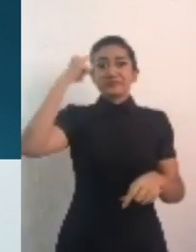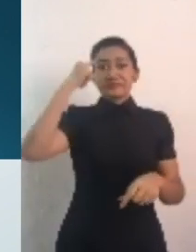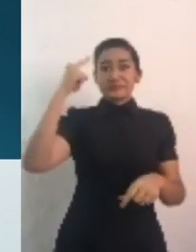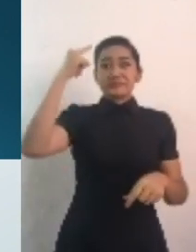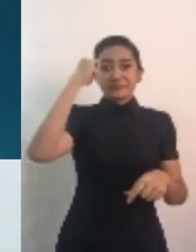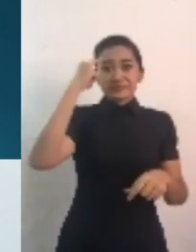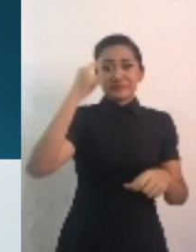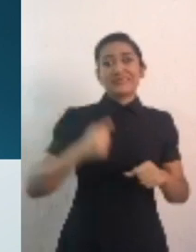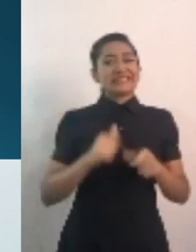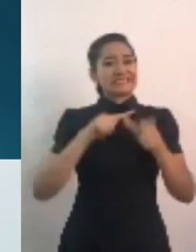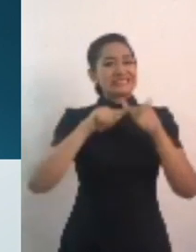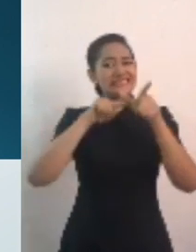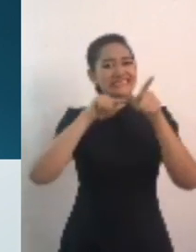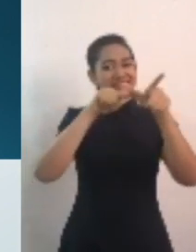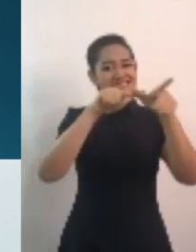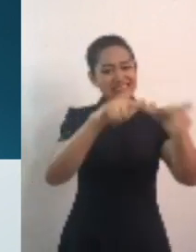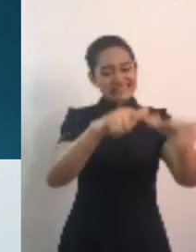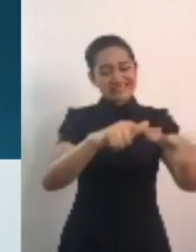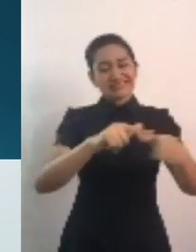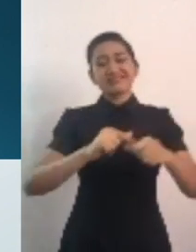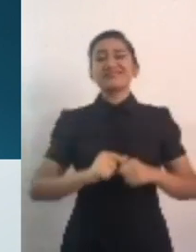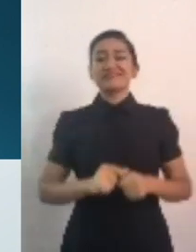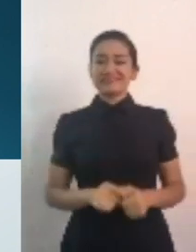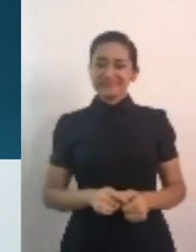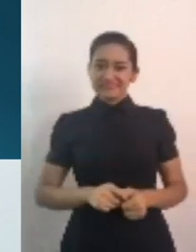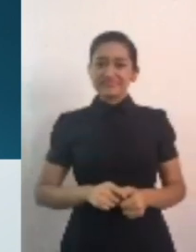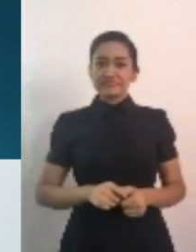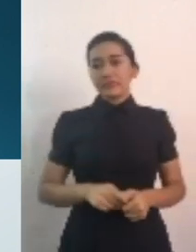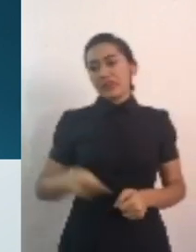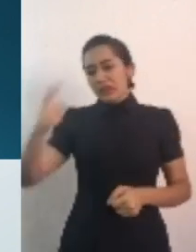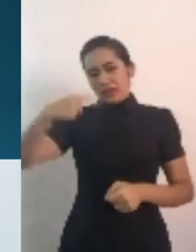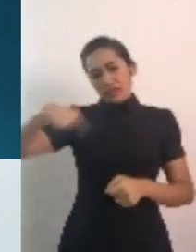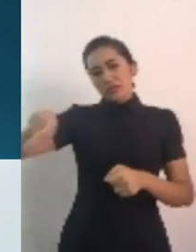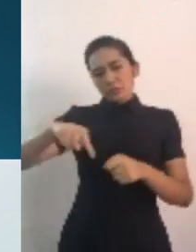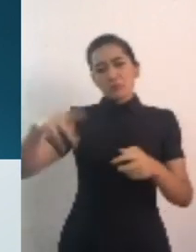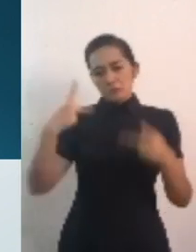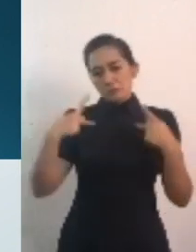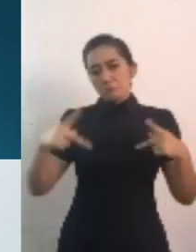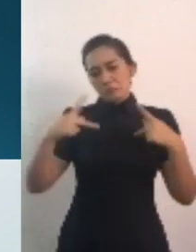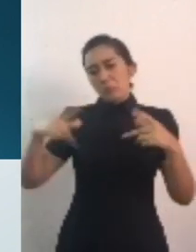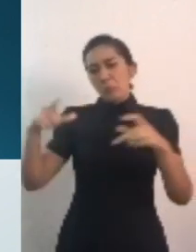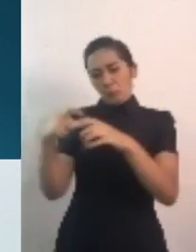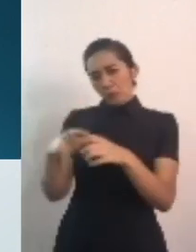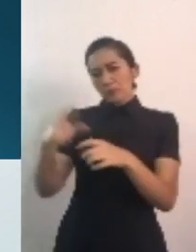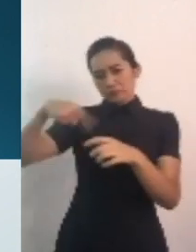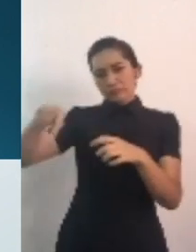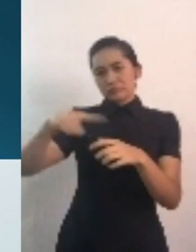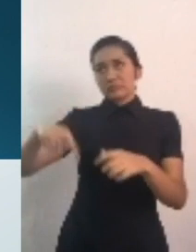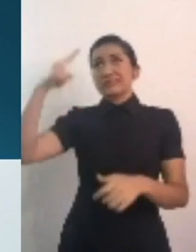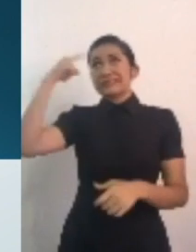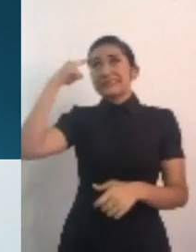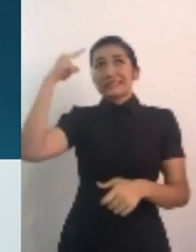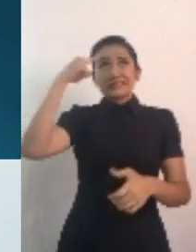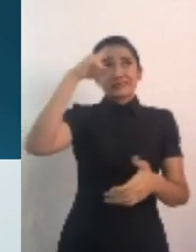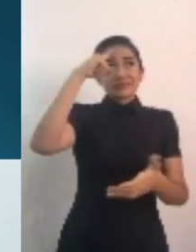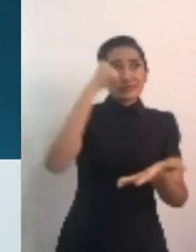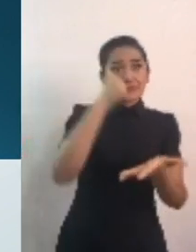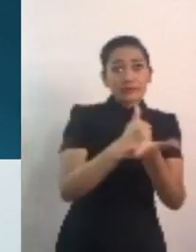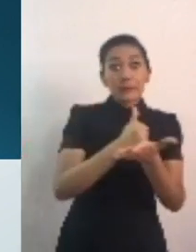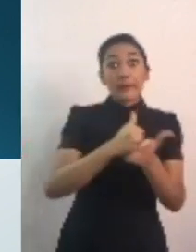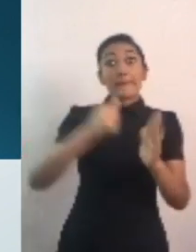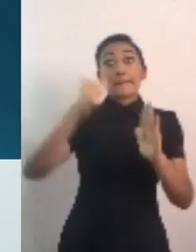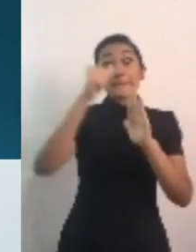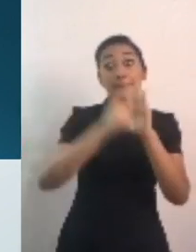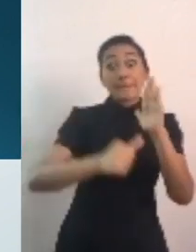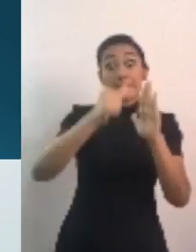un porcentaje lo desarrolla y suele ocurrir varias semanas o algunos meses después. Y esto pasa